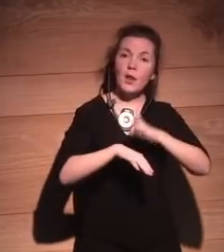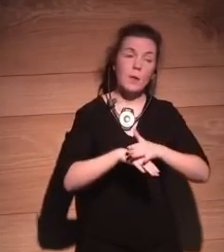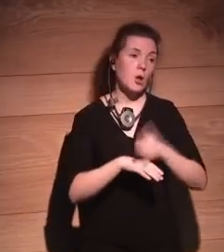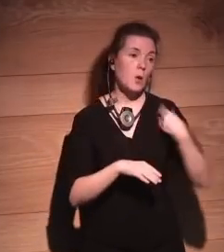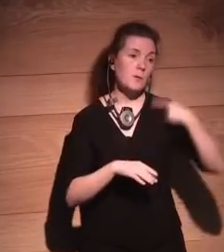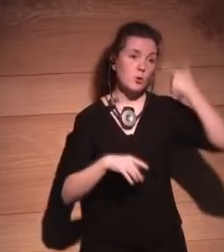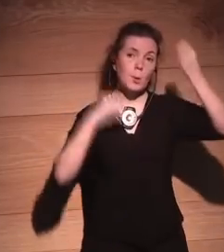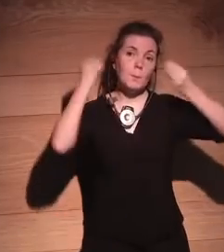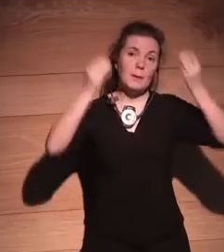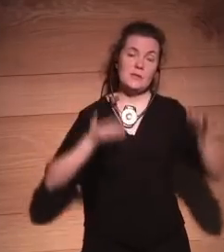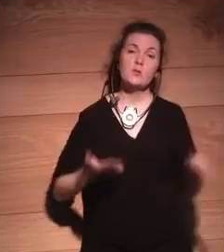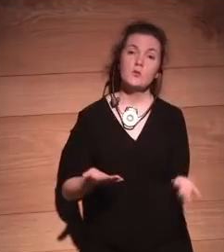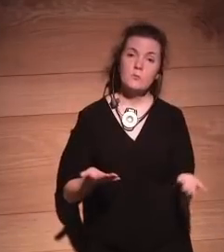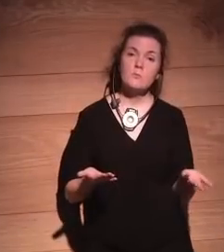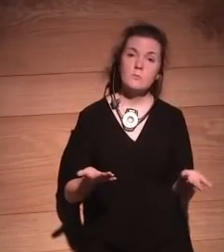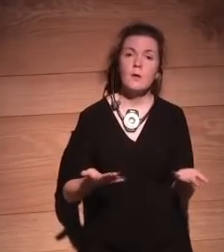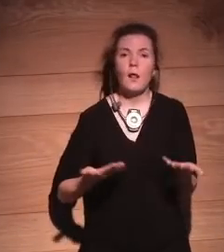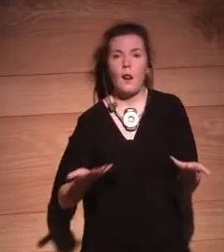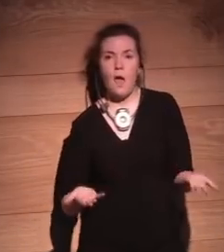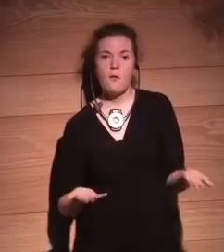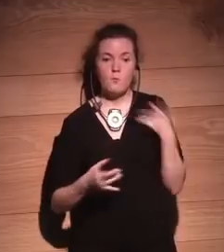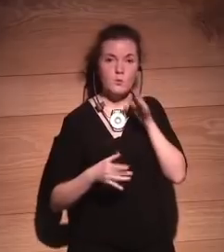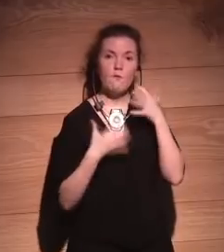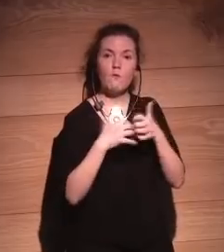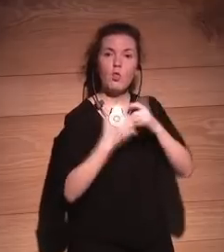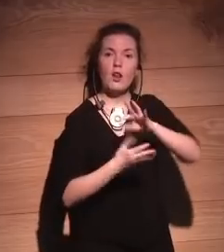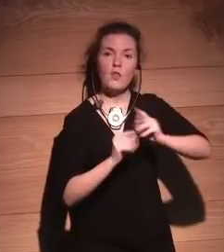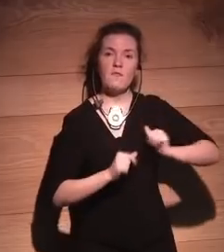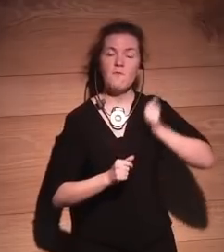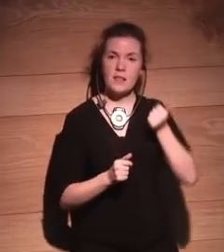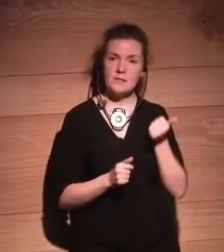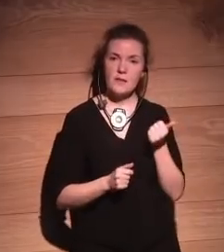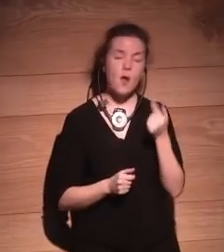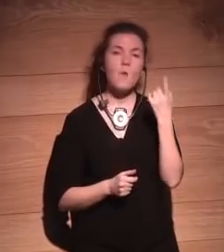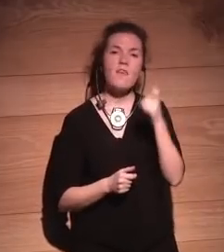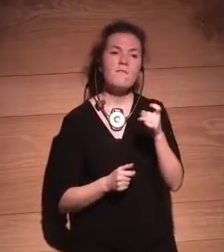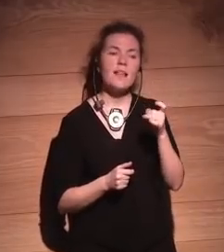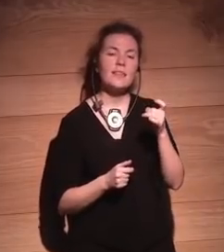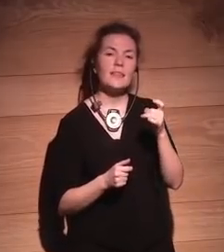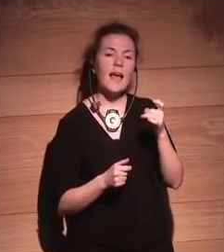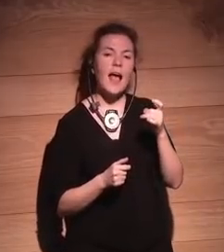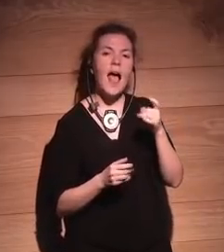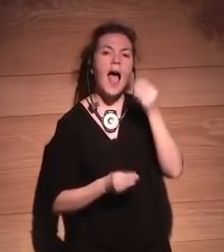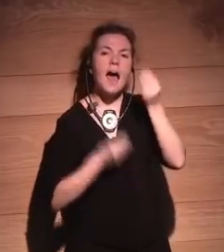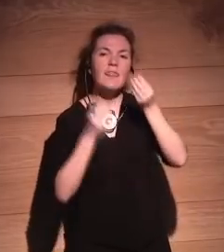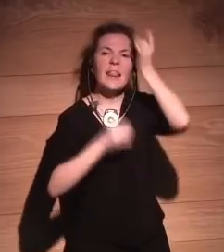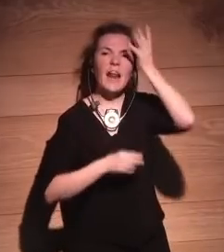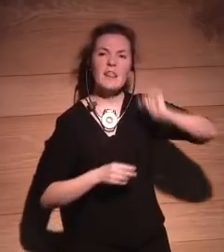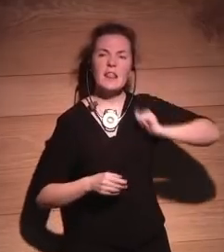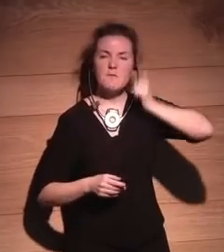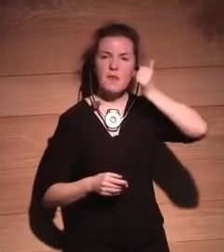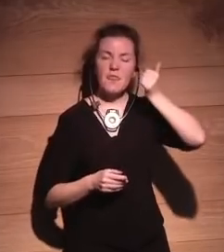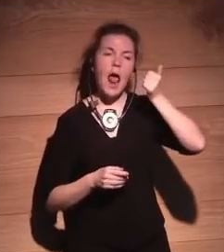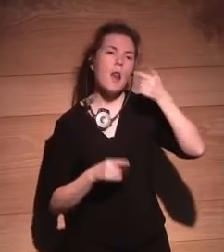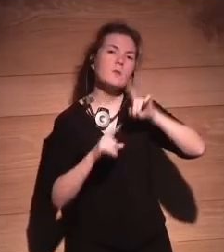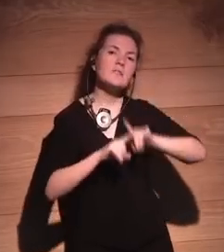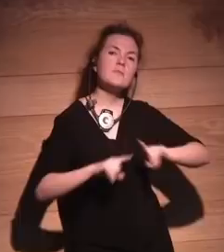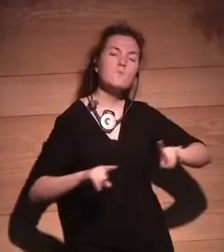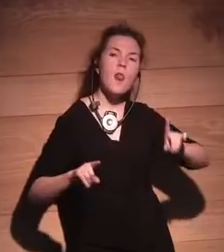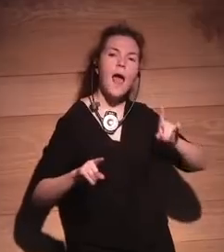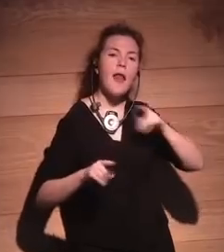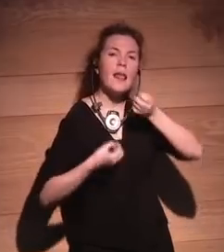mismo que pienso yo. Claro, así funciona la fake news. No hace falta ser como piensan los periodistas, hacer inteligencia artificial que simule